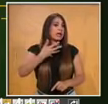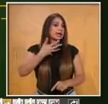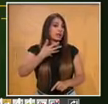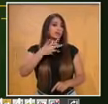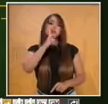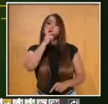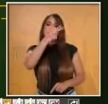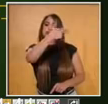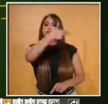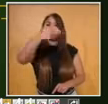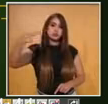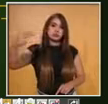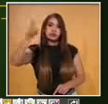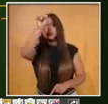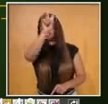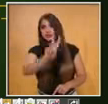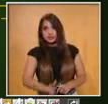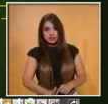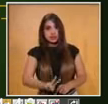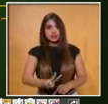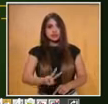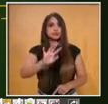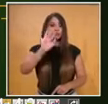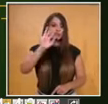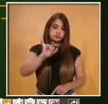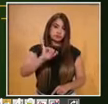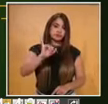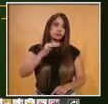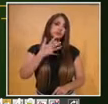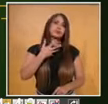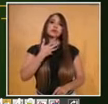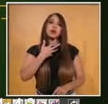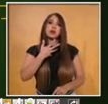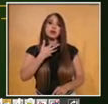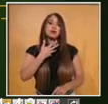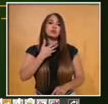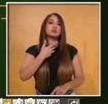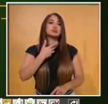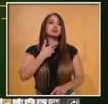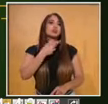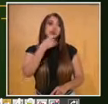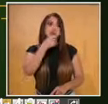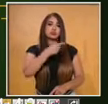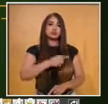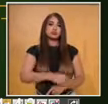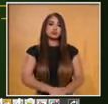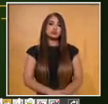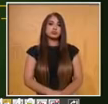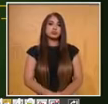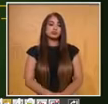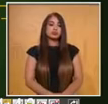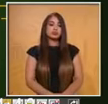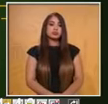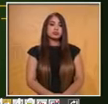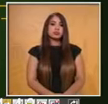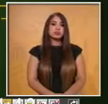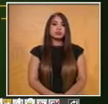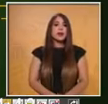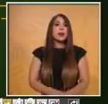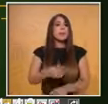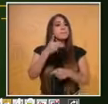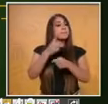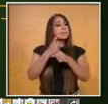horizontal y palabras en vertical que se irán uniendo. Esto es un crucigrama. La primera sería, limón